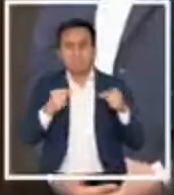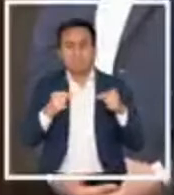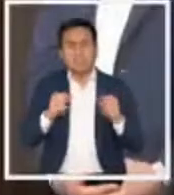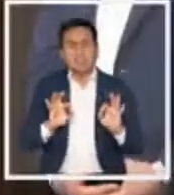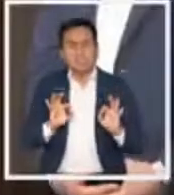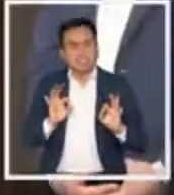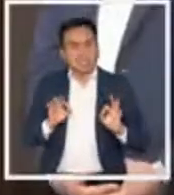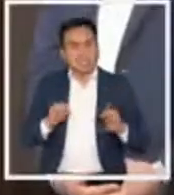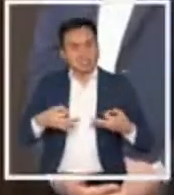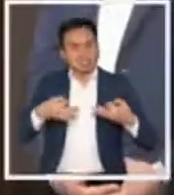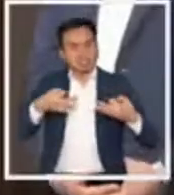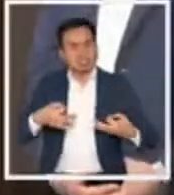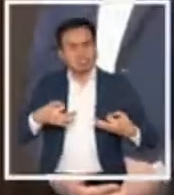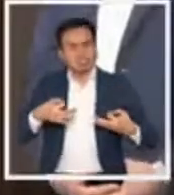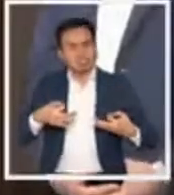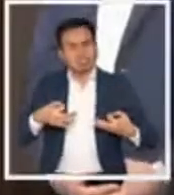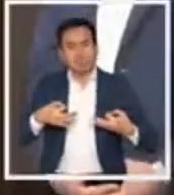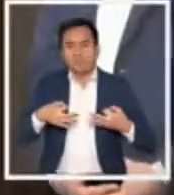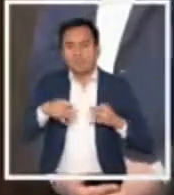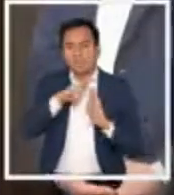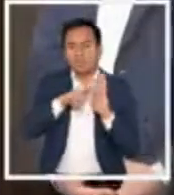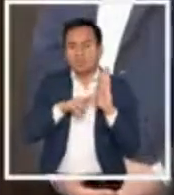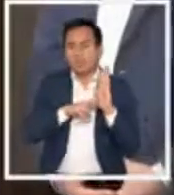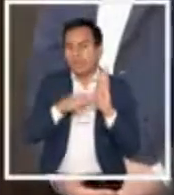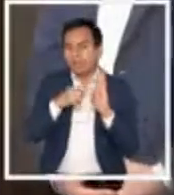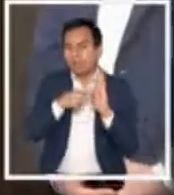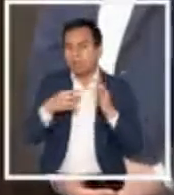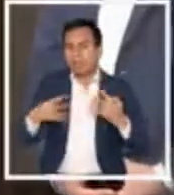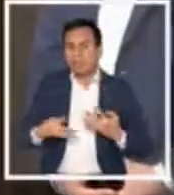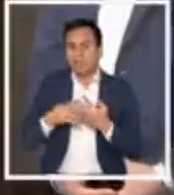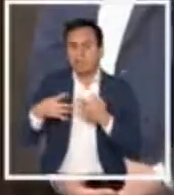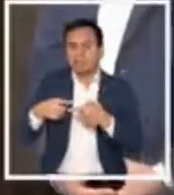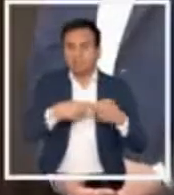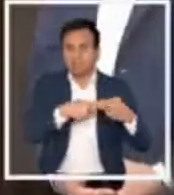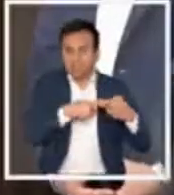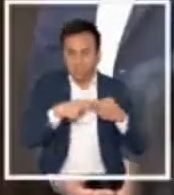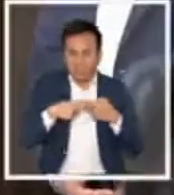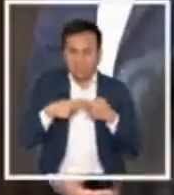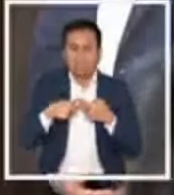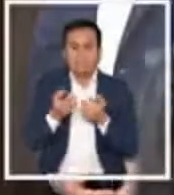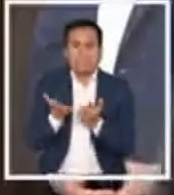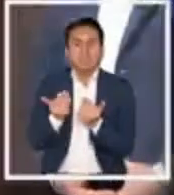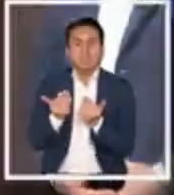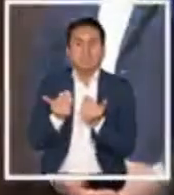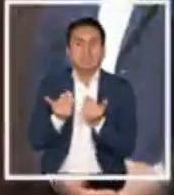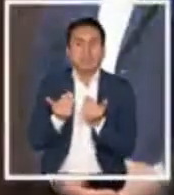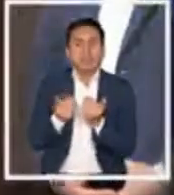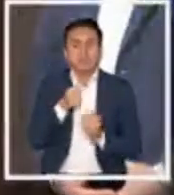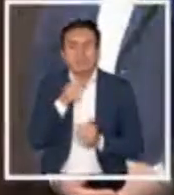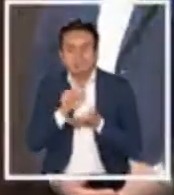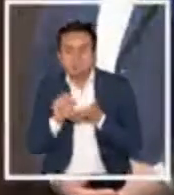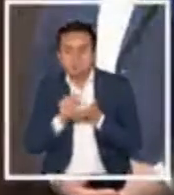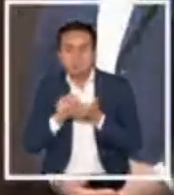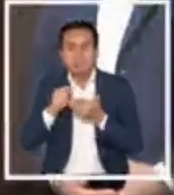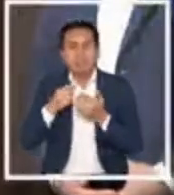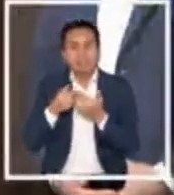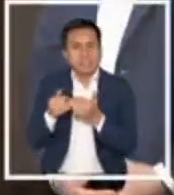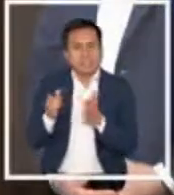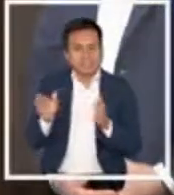sano, con un uso regulado de las redes sociales, la necesidad de una prensa